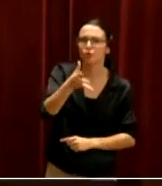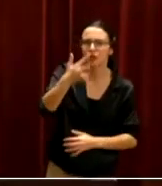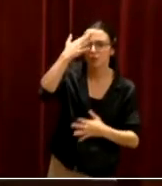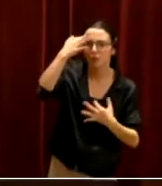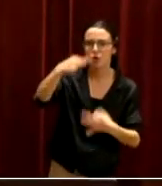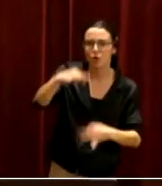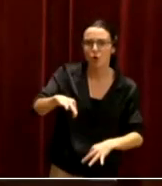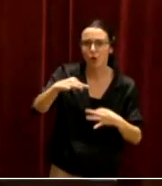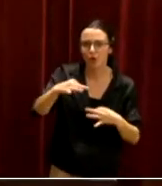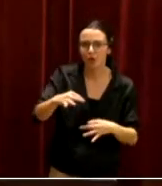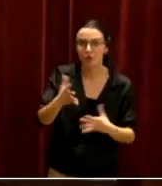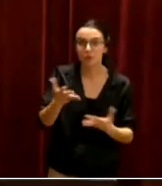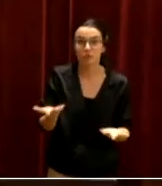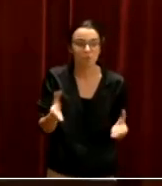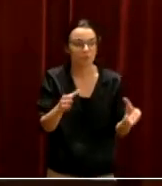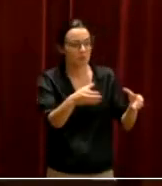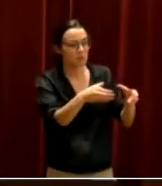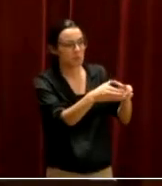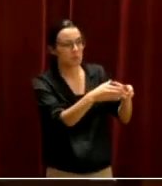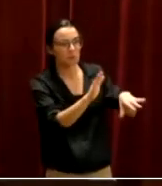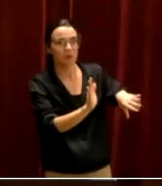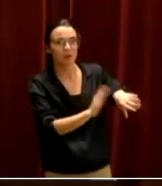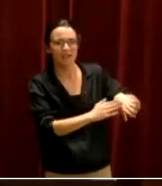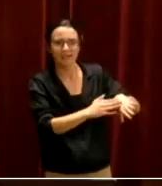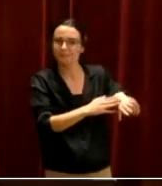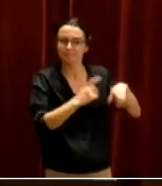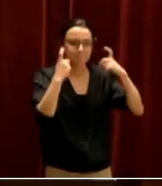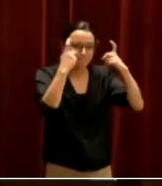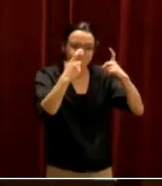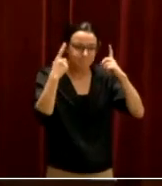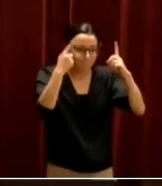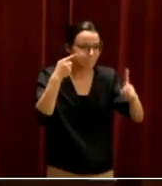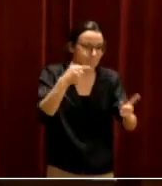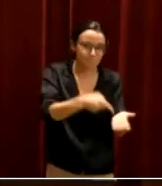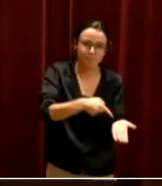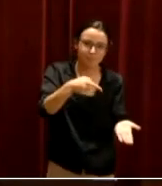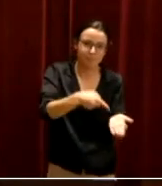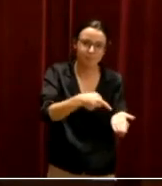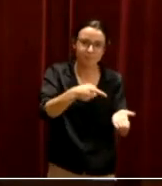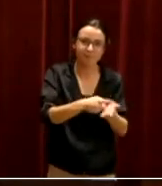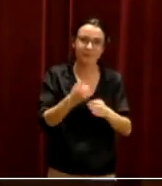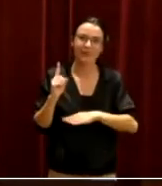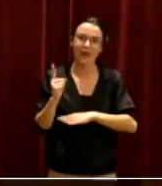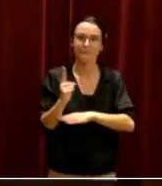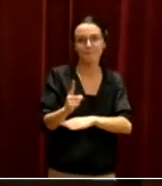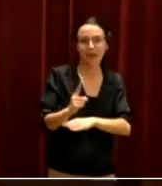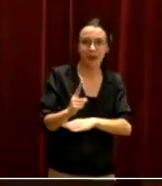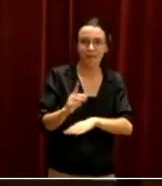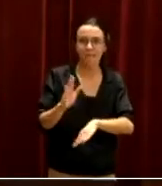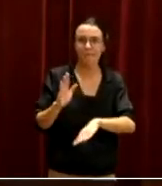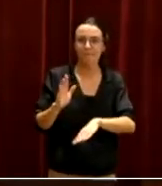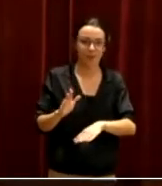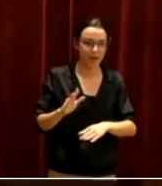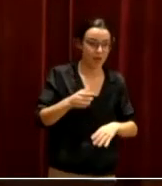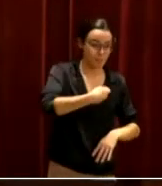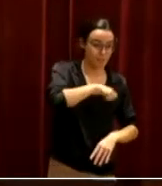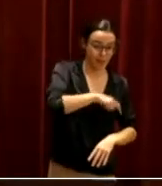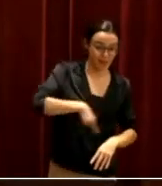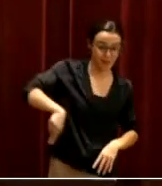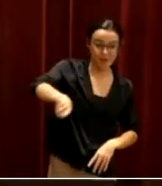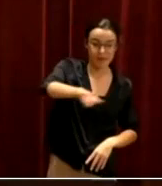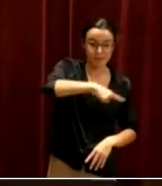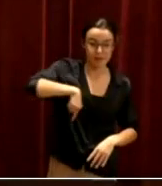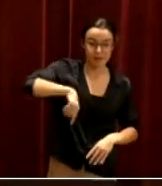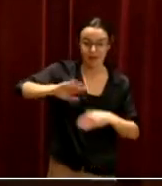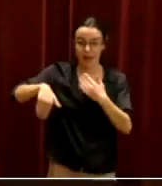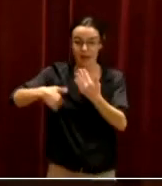empeñada en construir un tranvía para ir desde la plaza de España hasta el aeropuerto he leído toda la